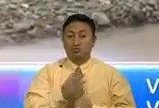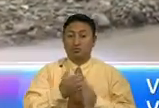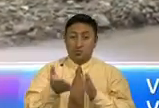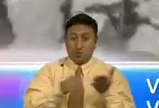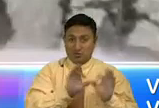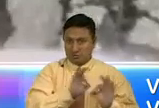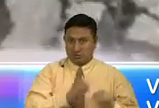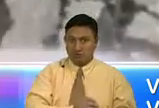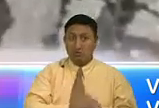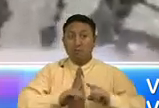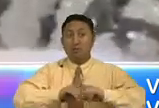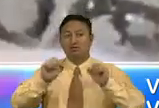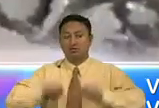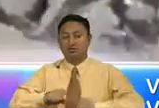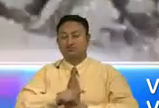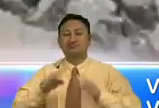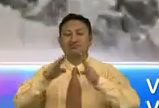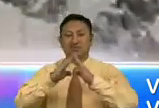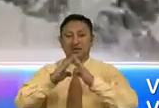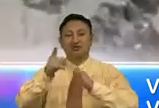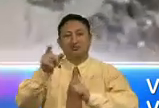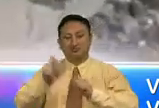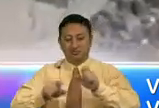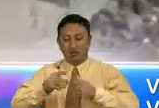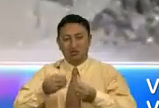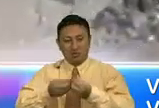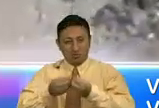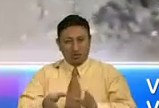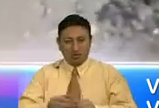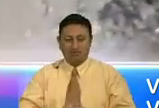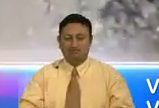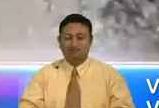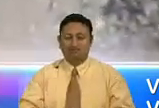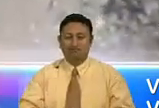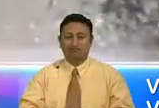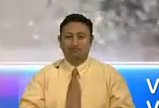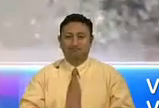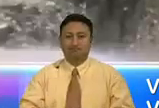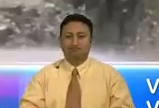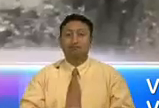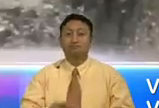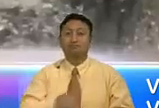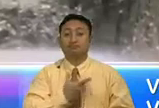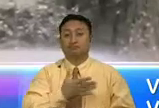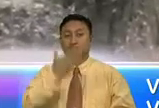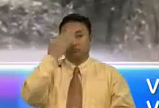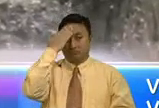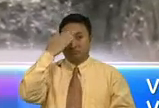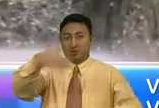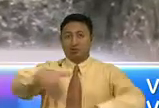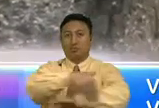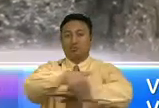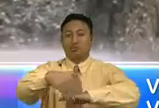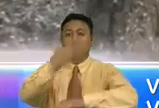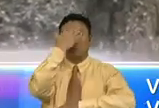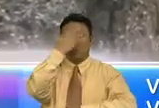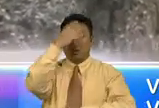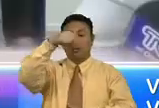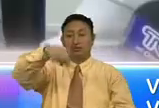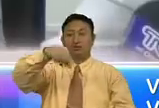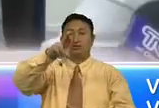las pérdidas materiales han alcanzado a moradores y al propio gobierno municipal. En este sentido, se conoce que la vía Esmeraldas-Quindé se encuentra